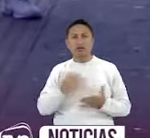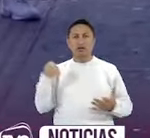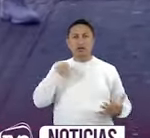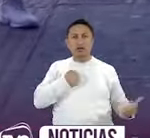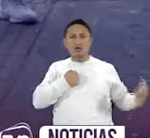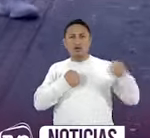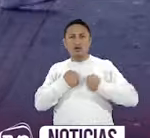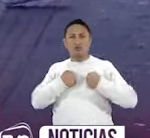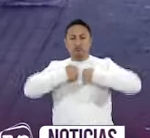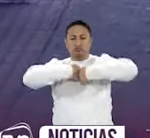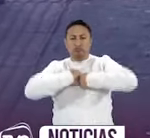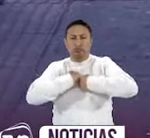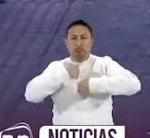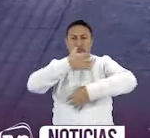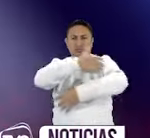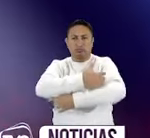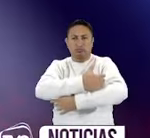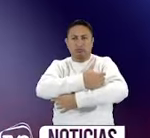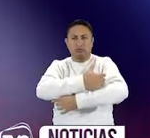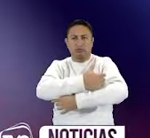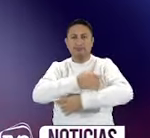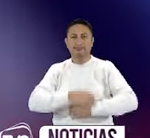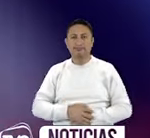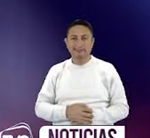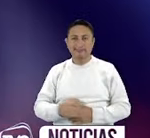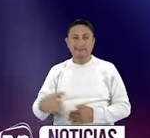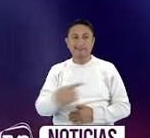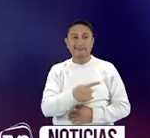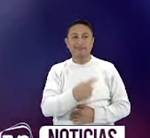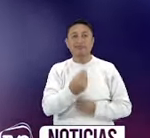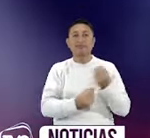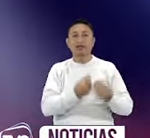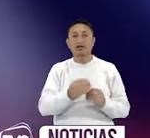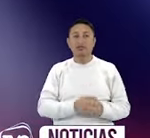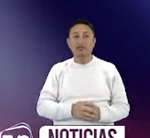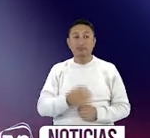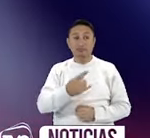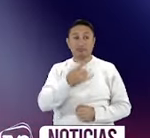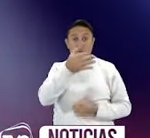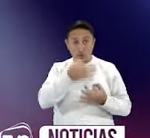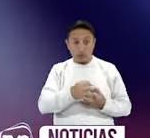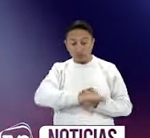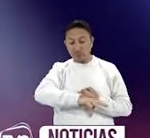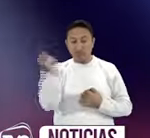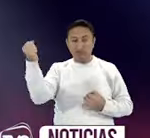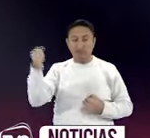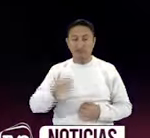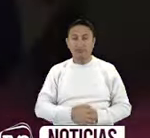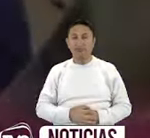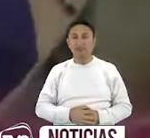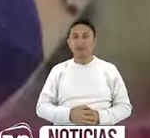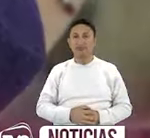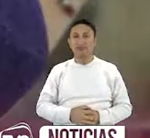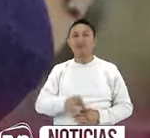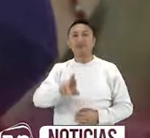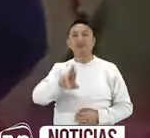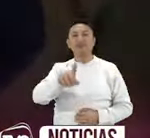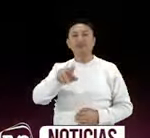y hacia adelante, porque no se sabe en qué momento pueden ser sorprendidos. A veces saltan a los